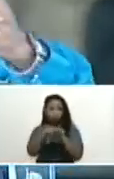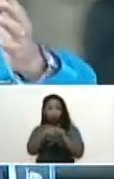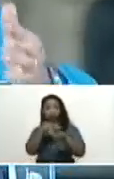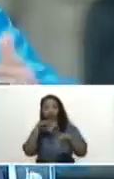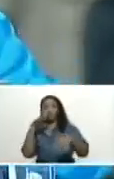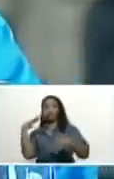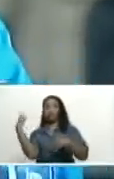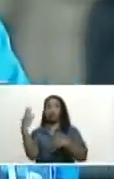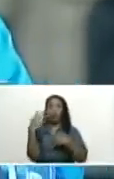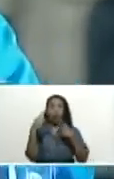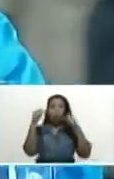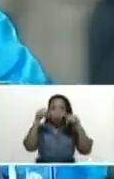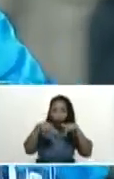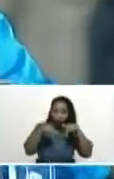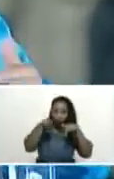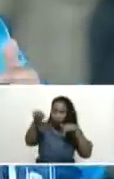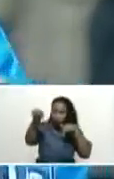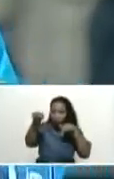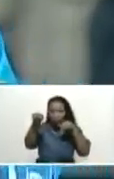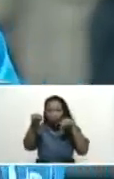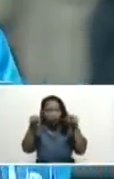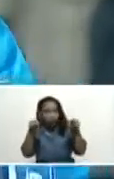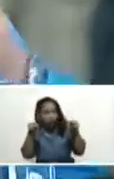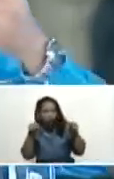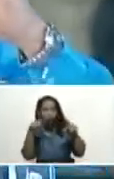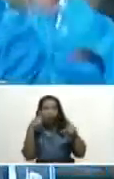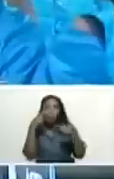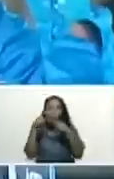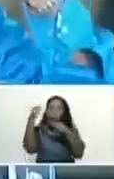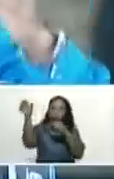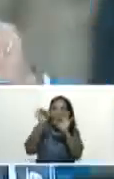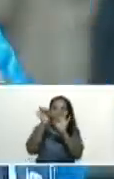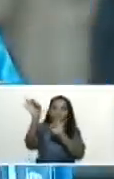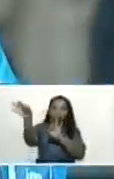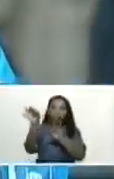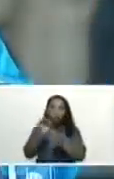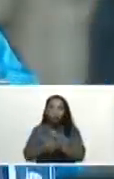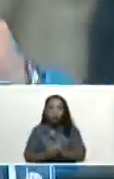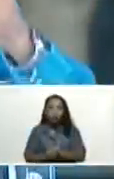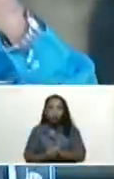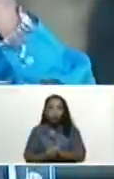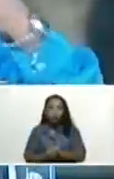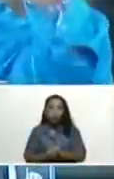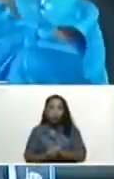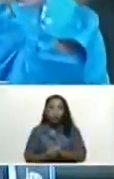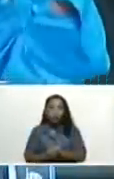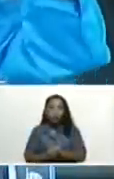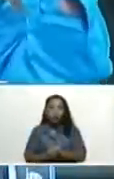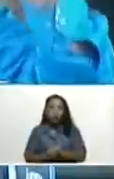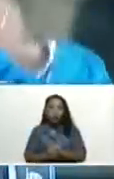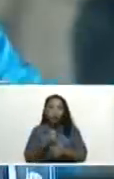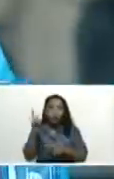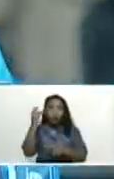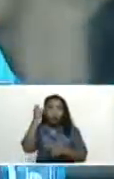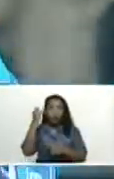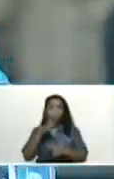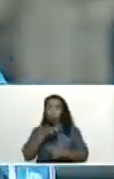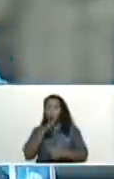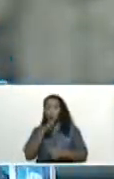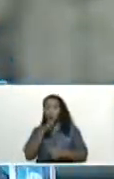por aquí, por allá, en el country club y más allá, mansiones donde hacían orgías terribles.